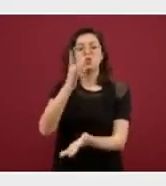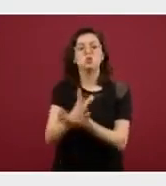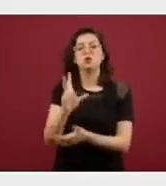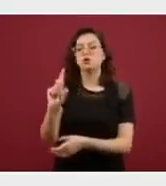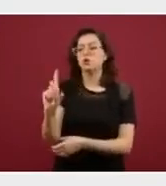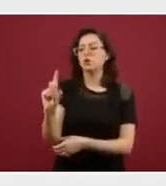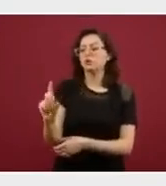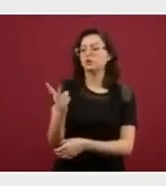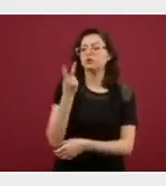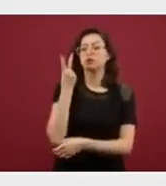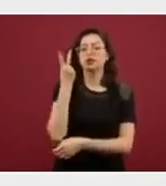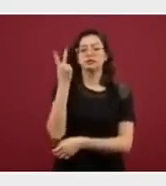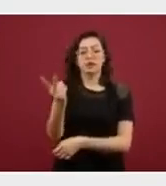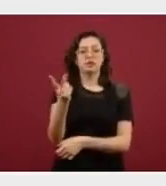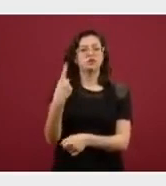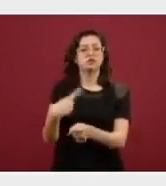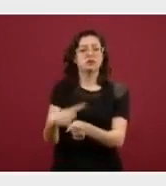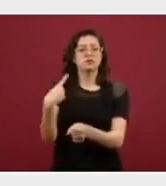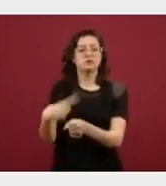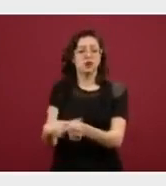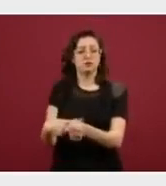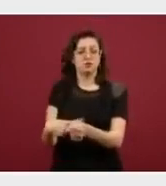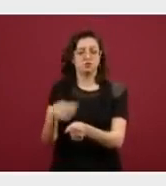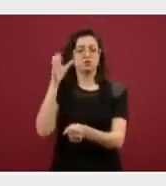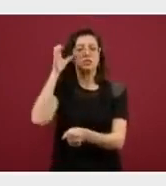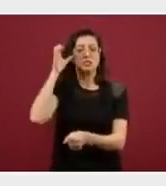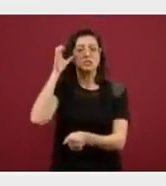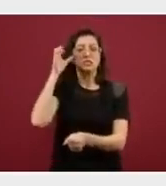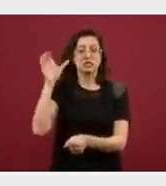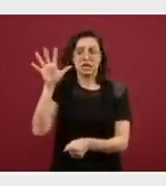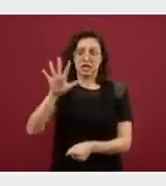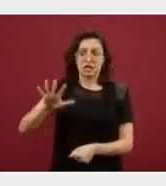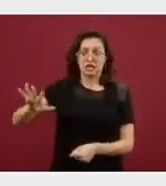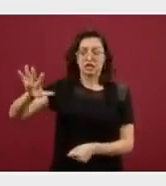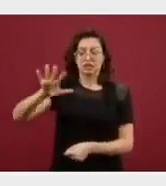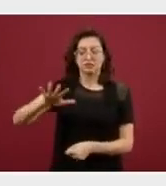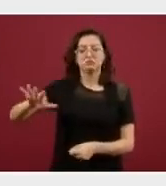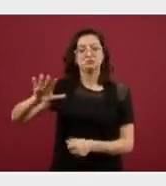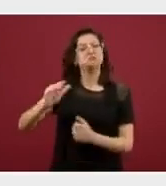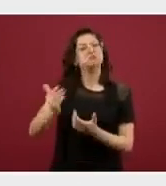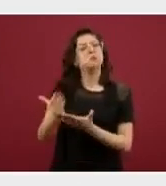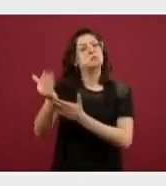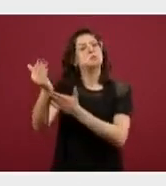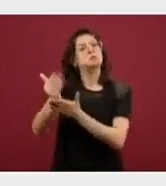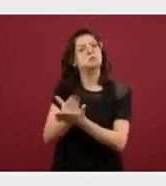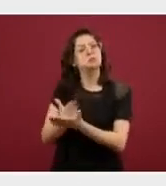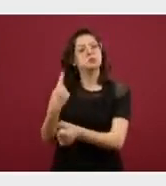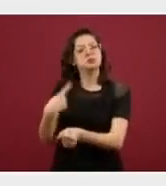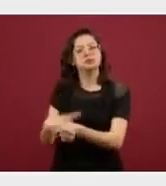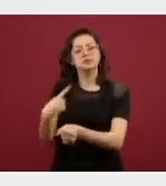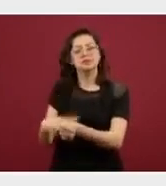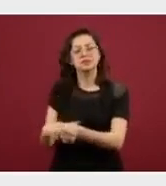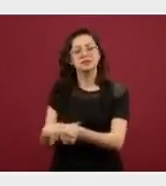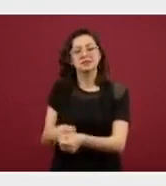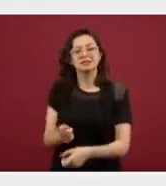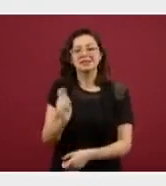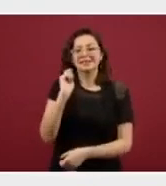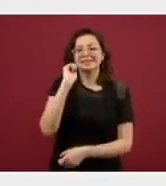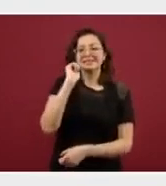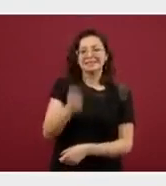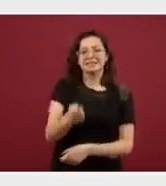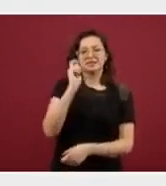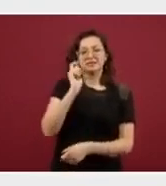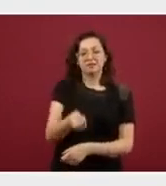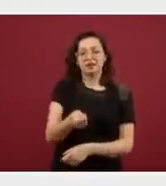casos provenientes de esa región, no solo de China. Entonces, esto es importante porque si uno se fija solamente en